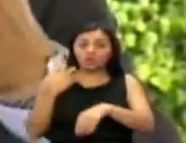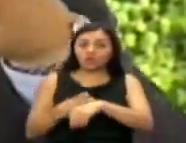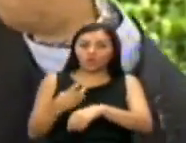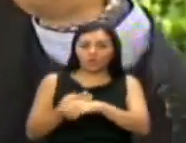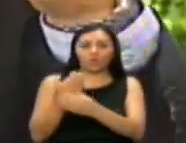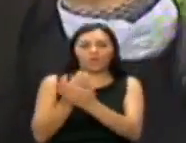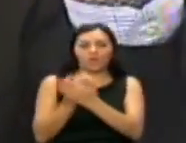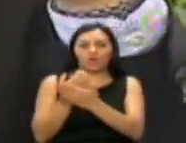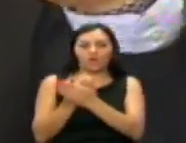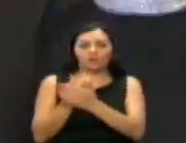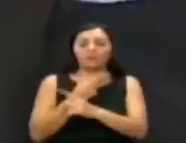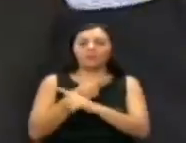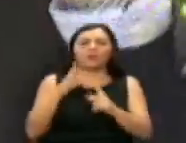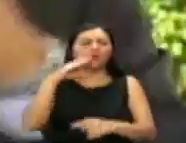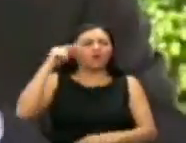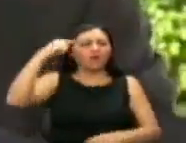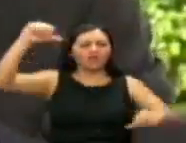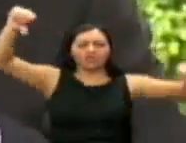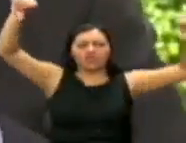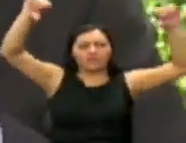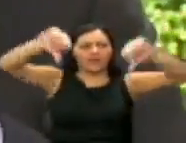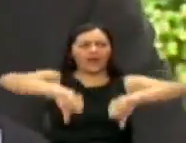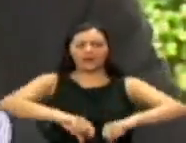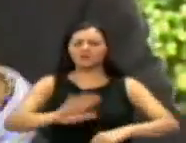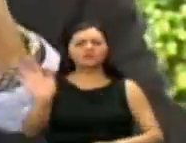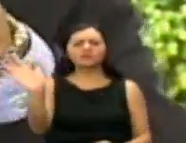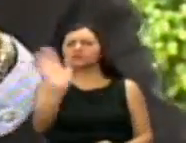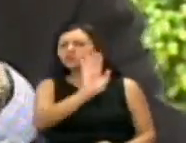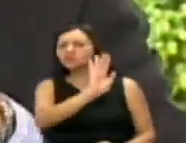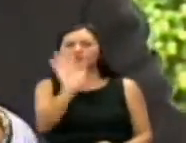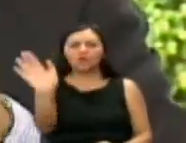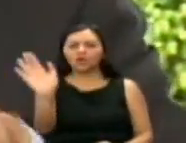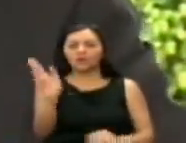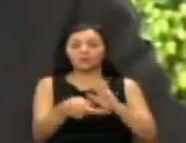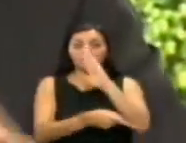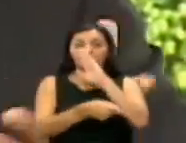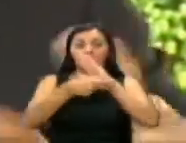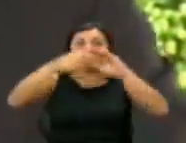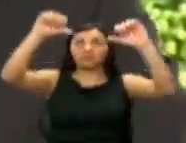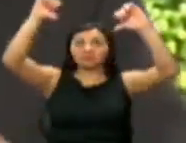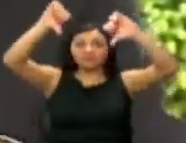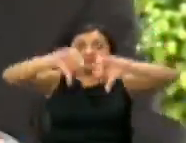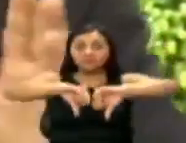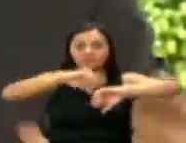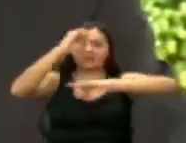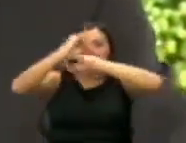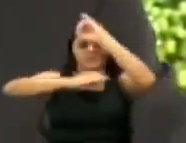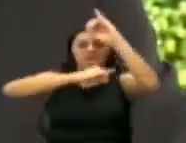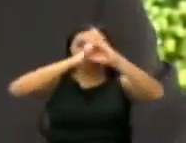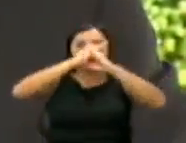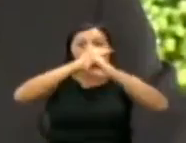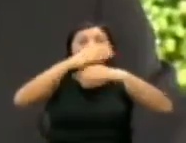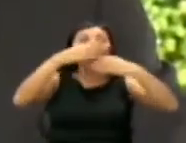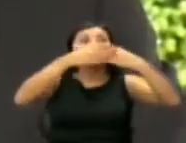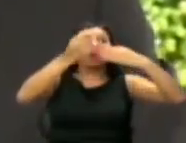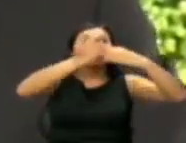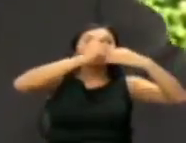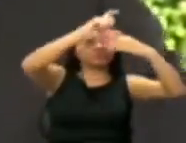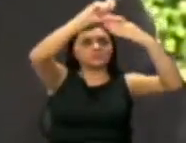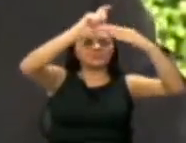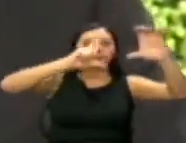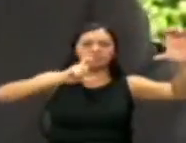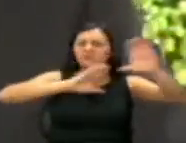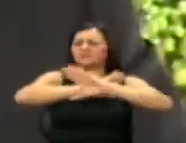no porque Correa es inútil, es economista y no sabe economía. Se nos desploma el precio del petróleo y se nos aprecia el dólar. Se tritura la economía, ¿no? Sino